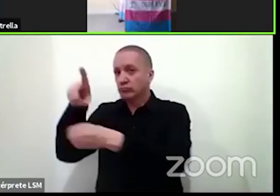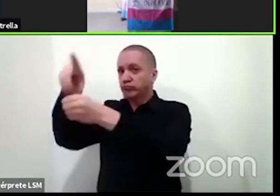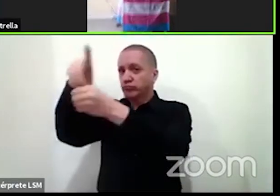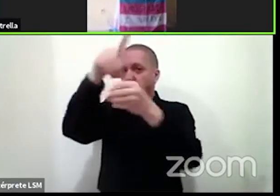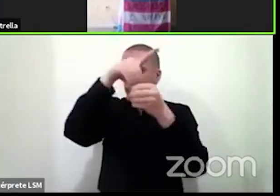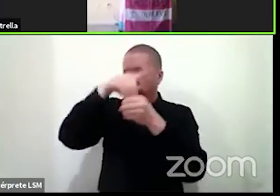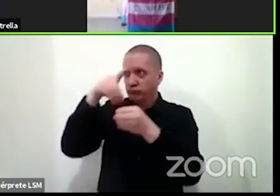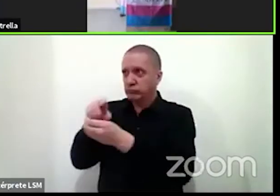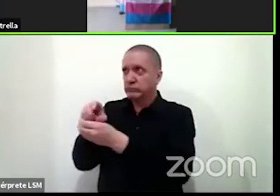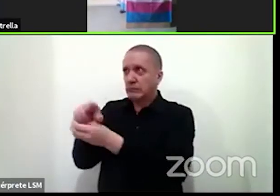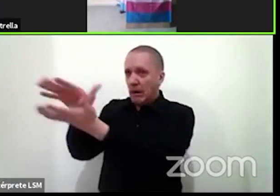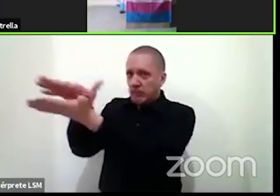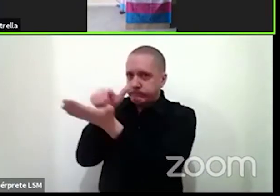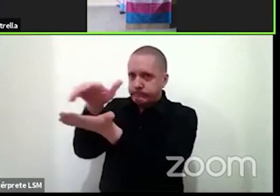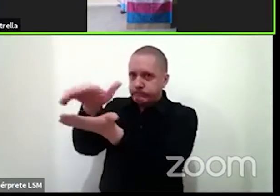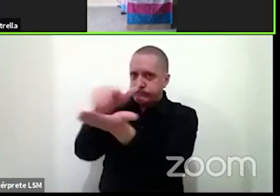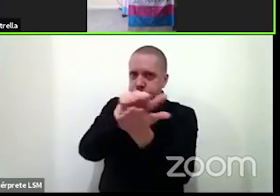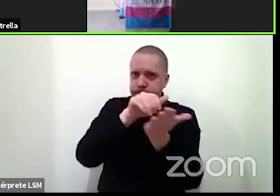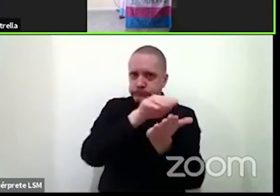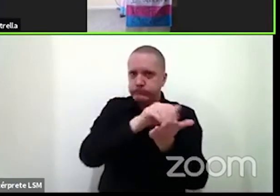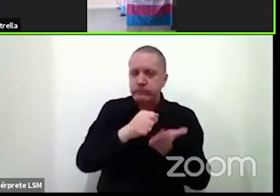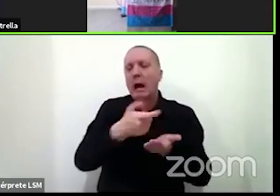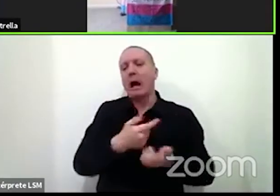organizaciones para referirles.